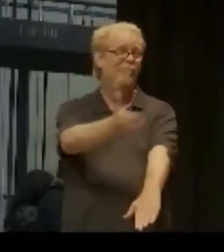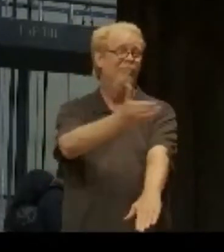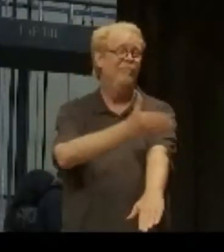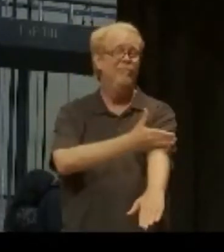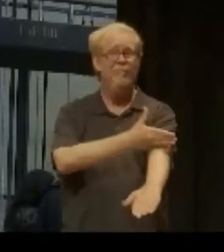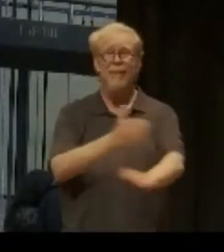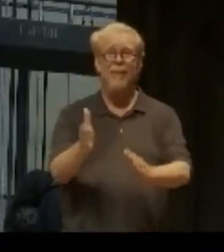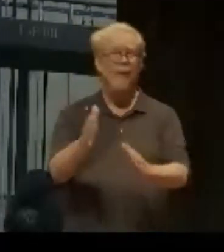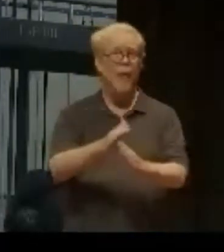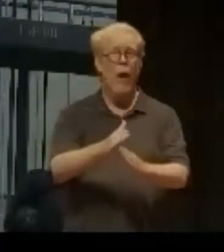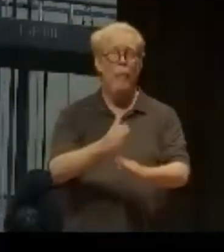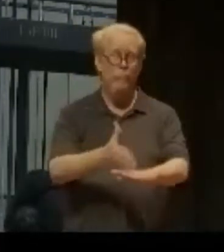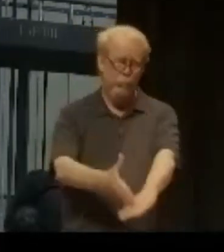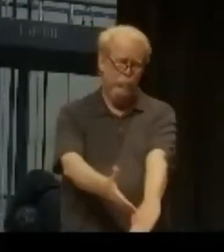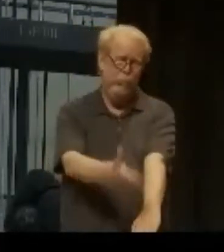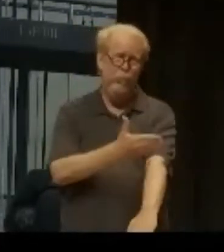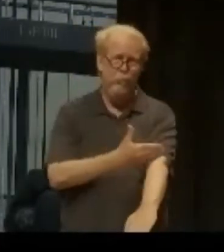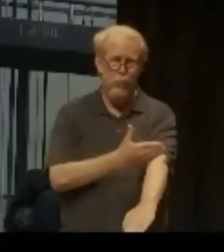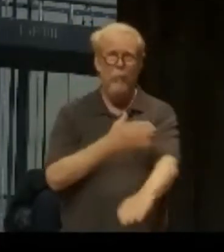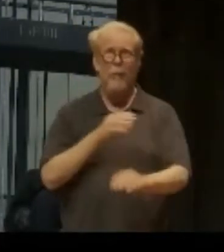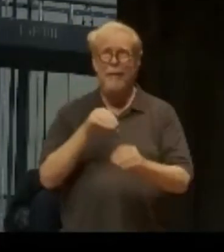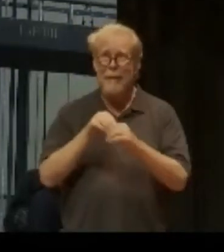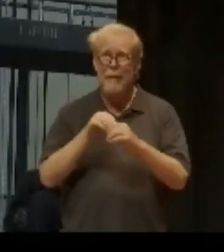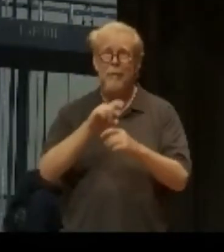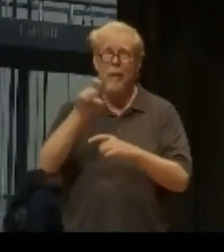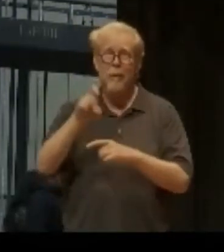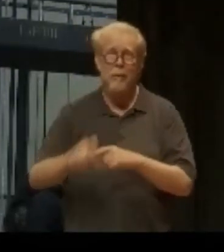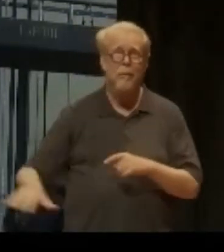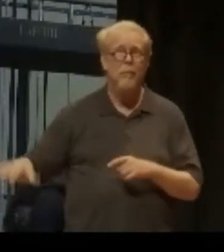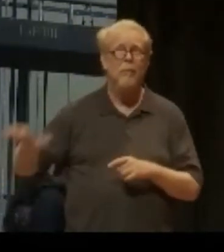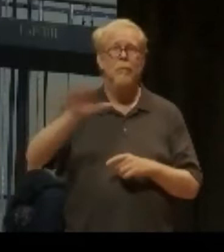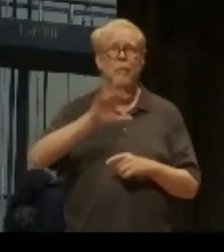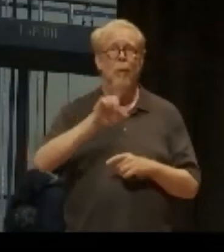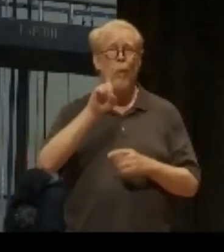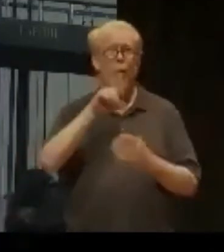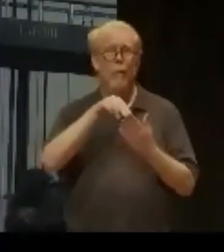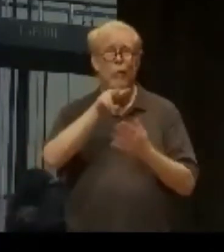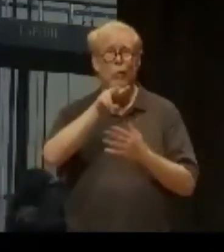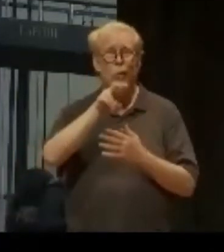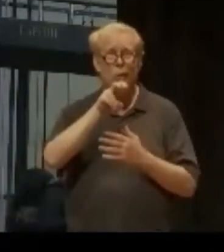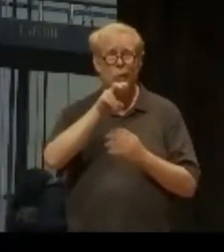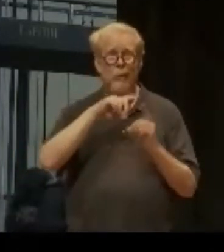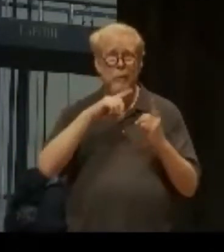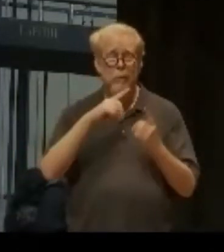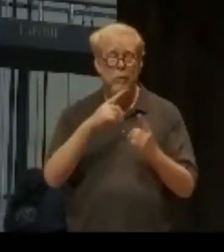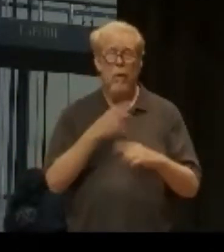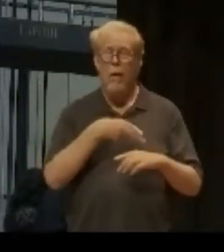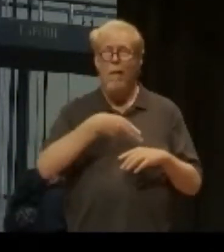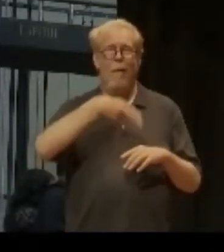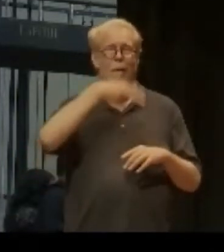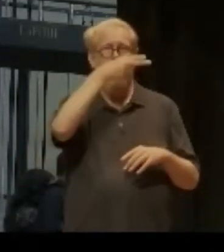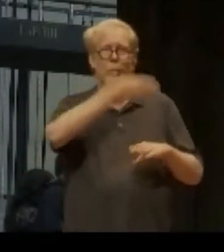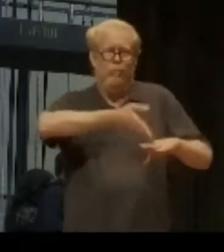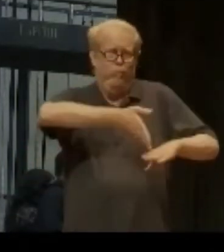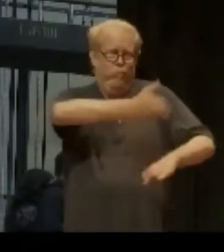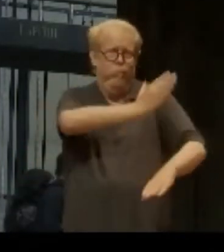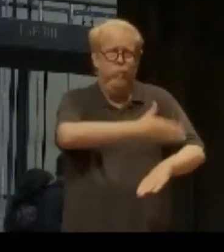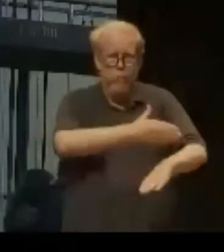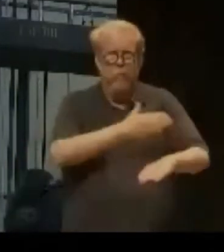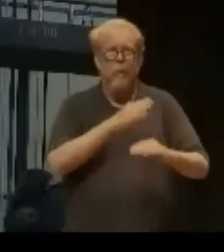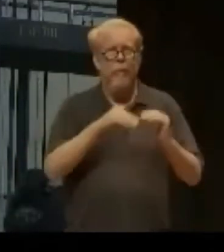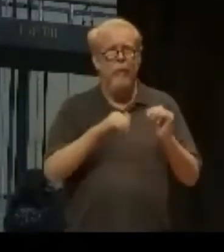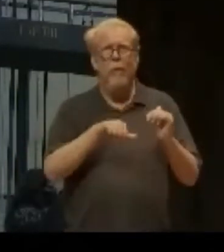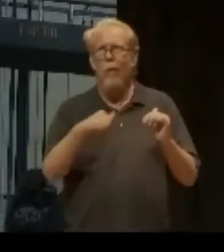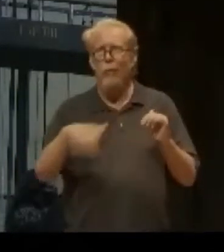el nivel de logros más alto de cualquier distrito en el estado de Texas, y hay 200 distritos en todo el estado